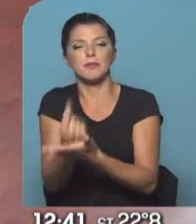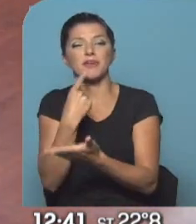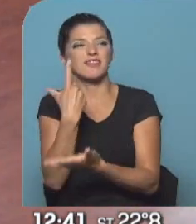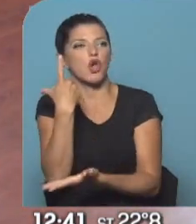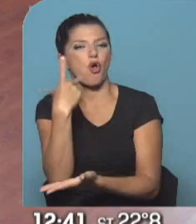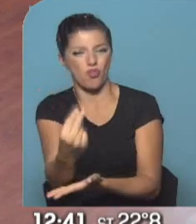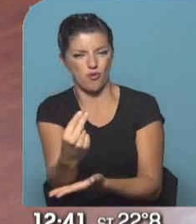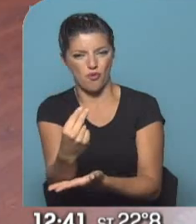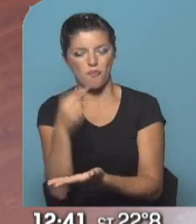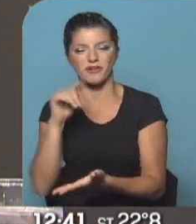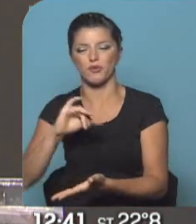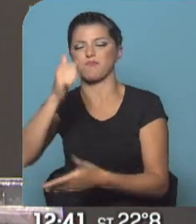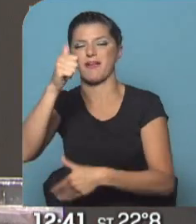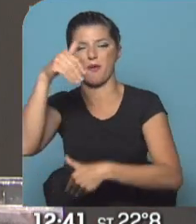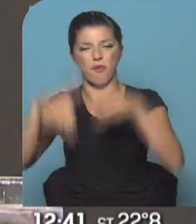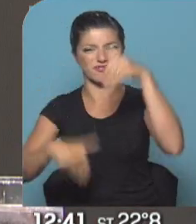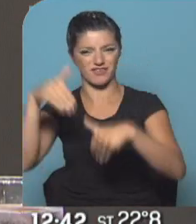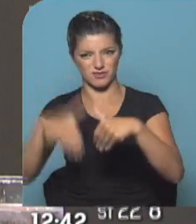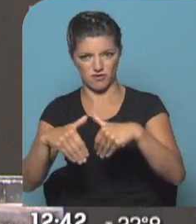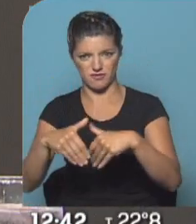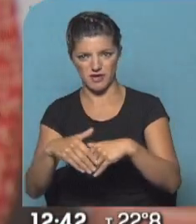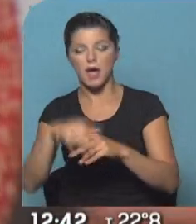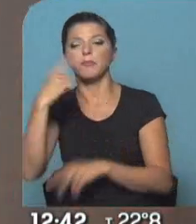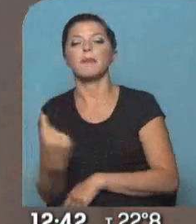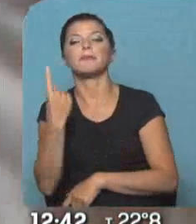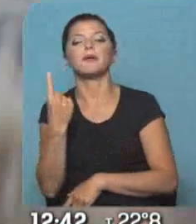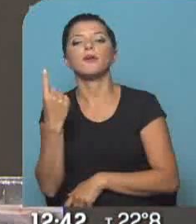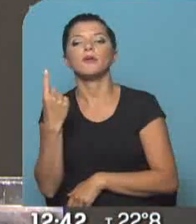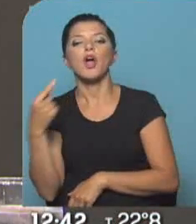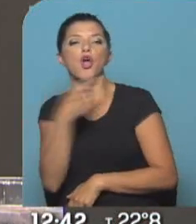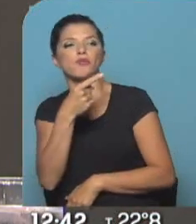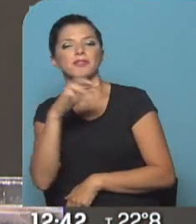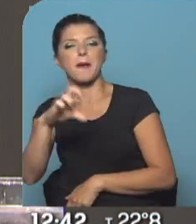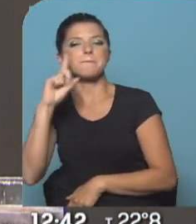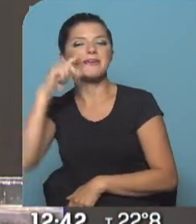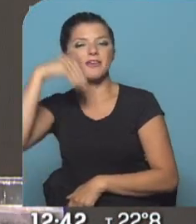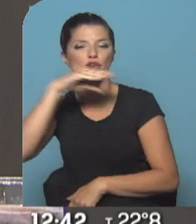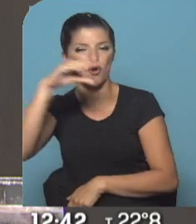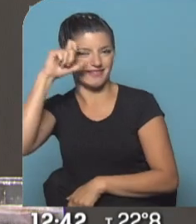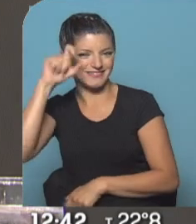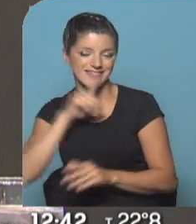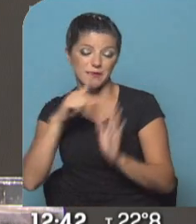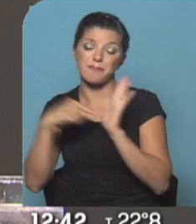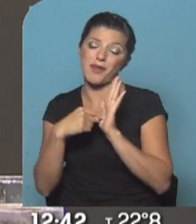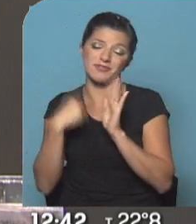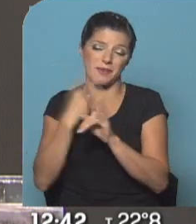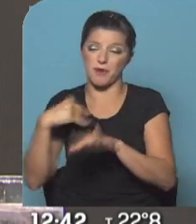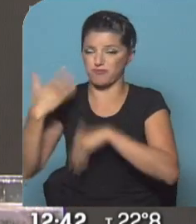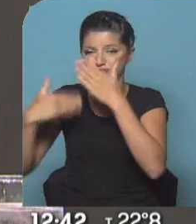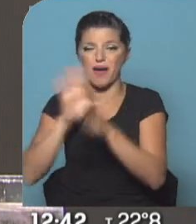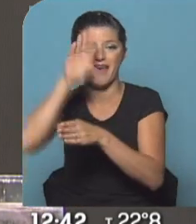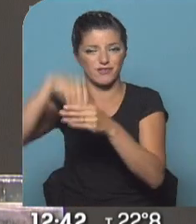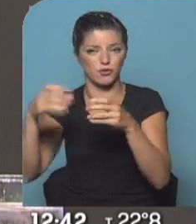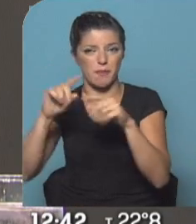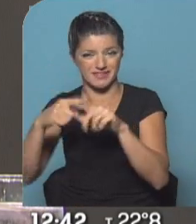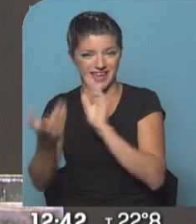no. Porque era el primer candidato de derecha no pinochetista, digamos. Pero toda su carrera la hizo dentro del bloque de la derecha. Chile está muy dividido. Nadie diría que